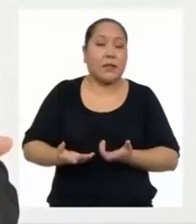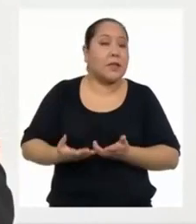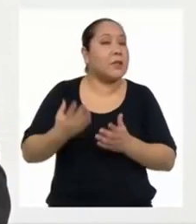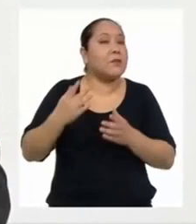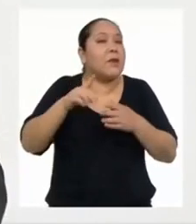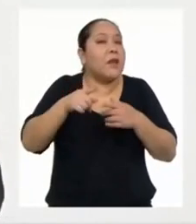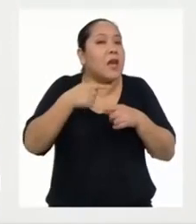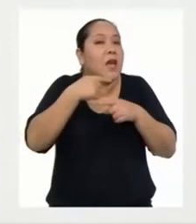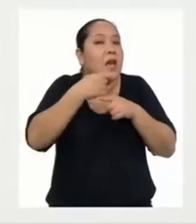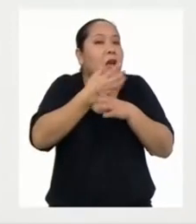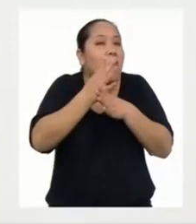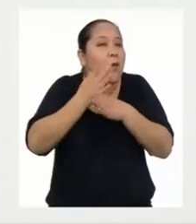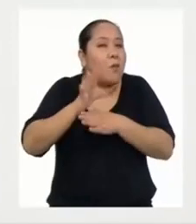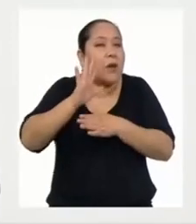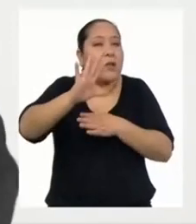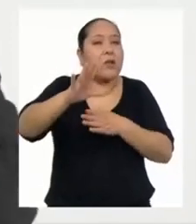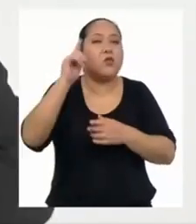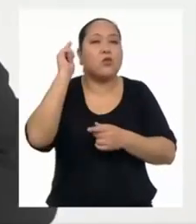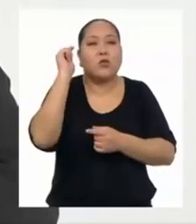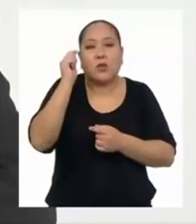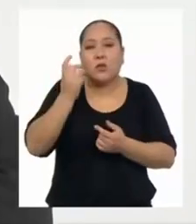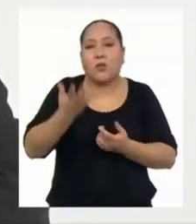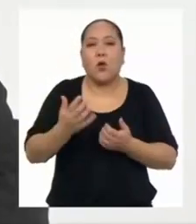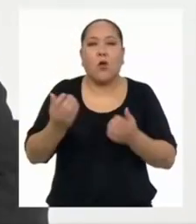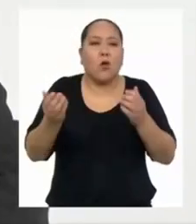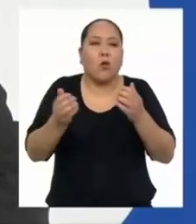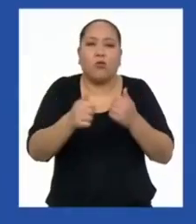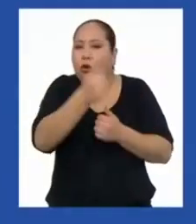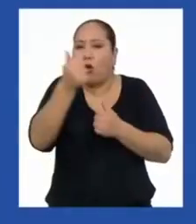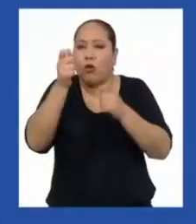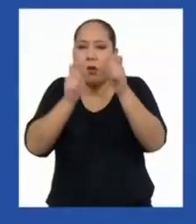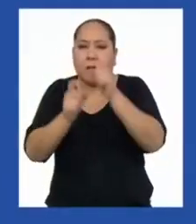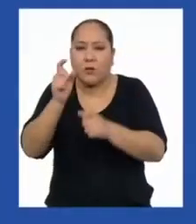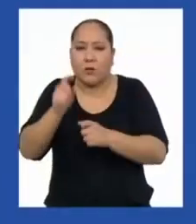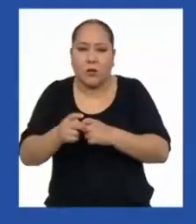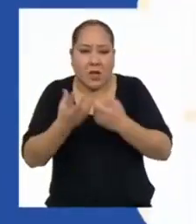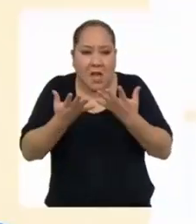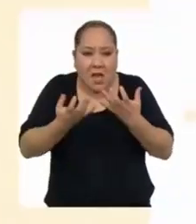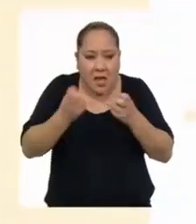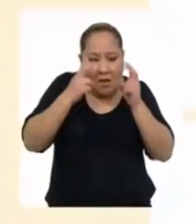tu testimonio con quien quiera recibirlo?